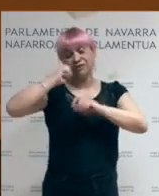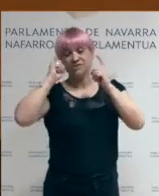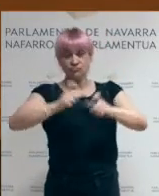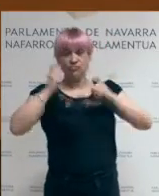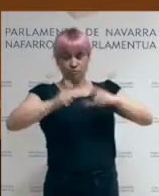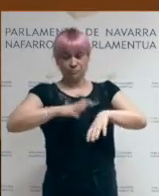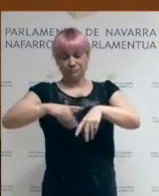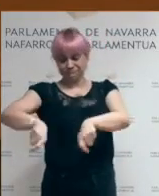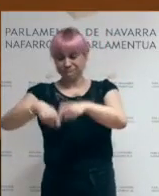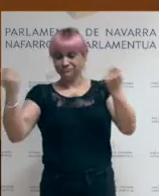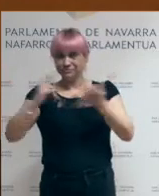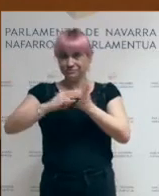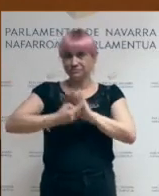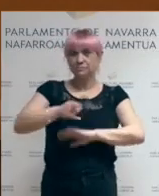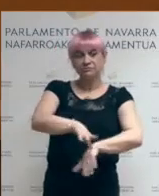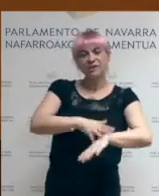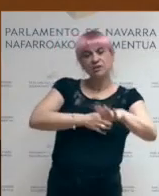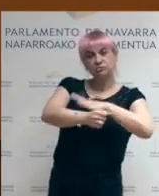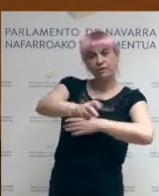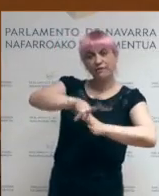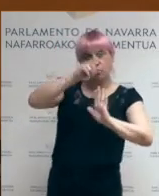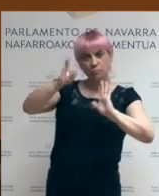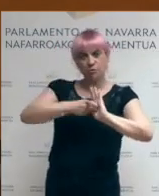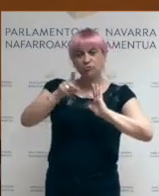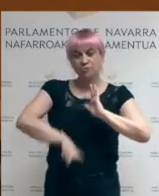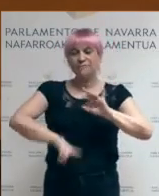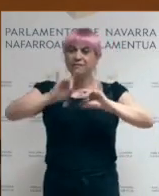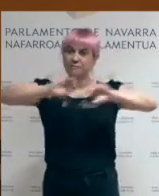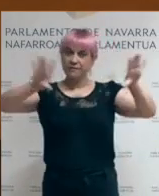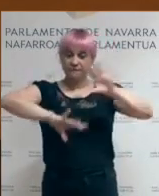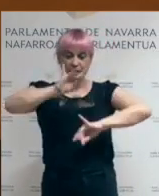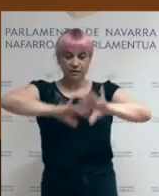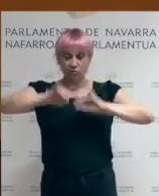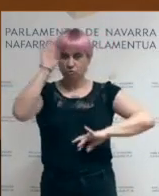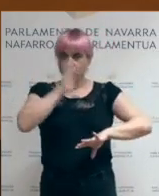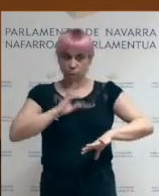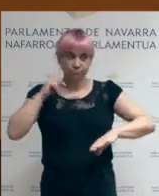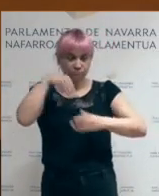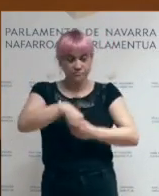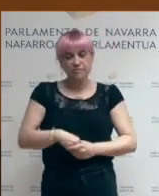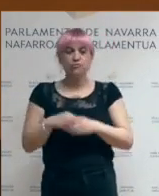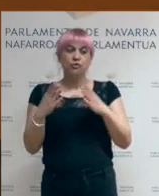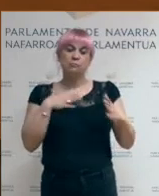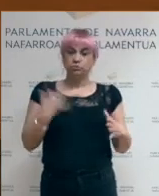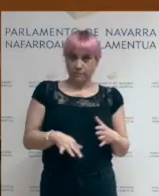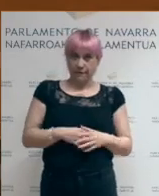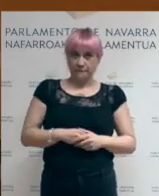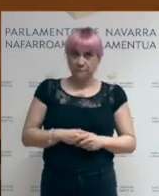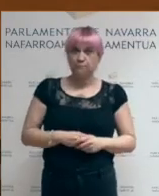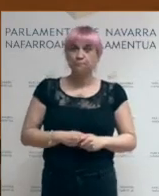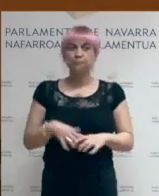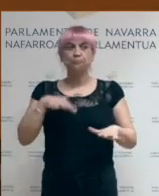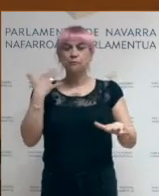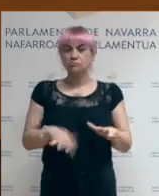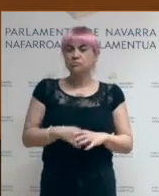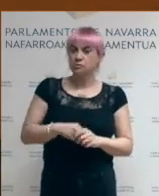sistema, tanto para garantizar la plena escolarización como la libertad de elección, siempre dentro de los márgenes posibles, porque soy